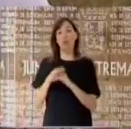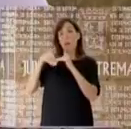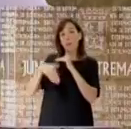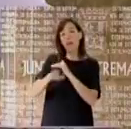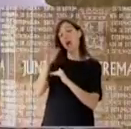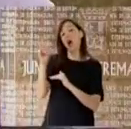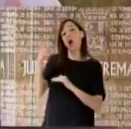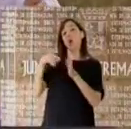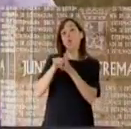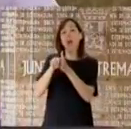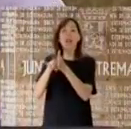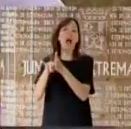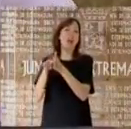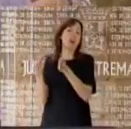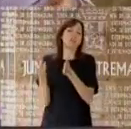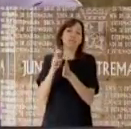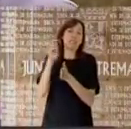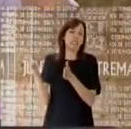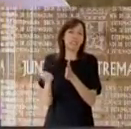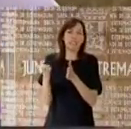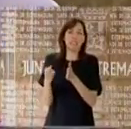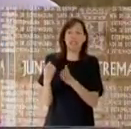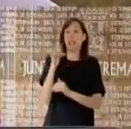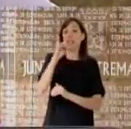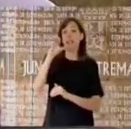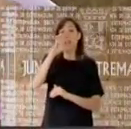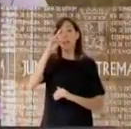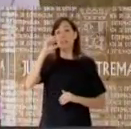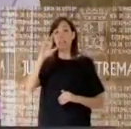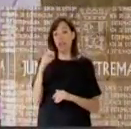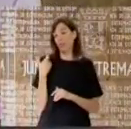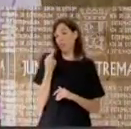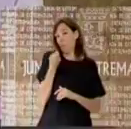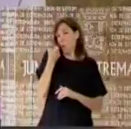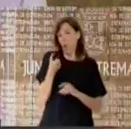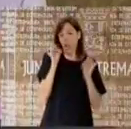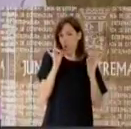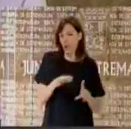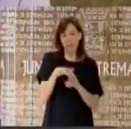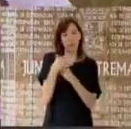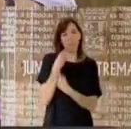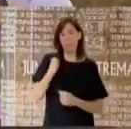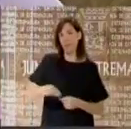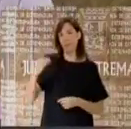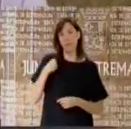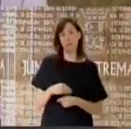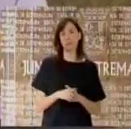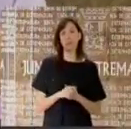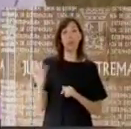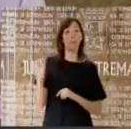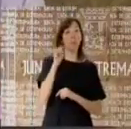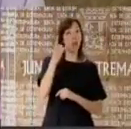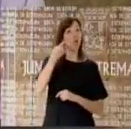las inundaciones del Tietar más recientemente y cómo se harán con estas. ¿Cuál es el trámite? Una vez hecho esa